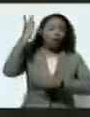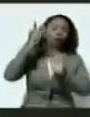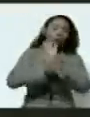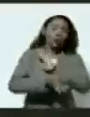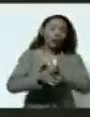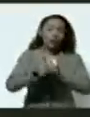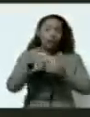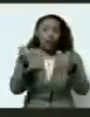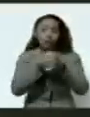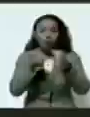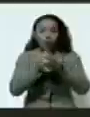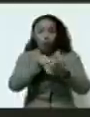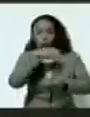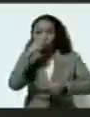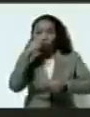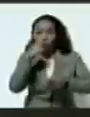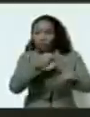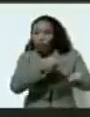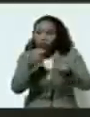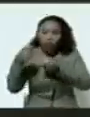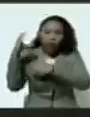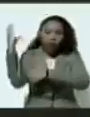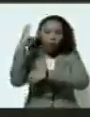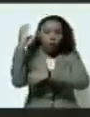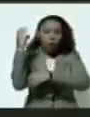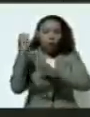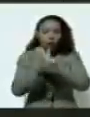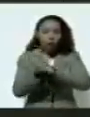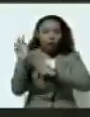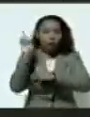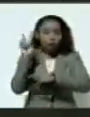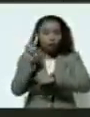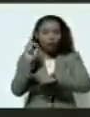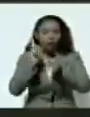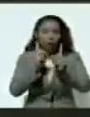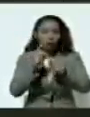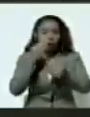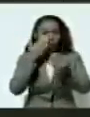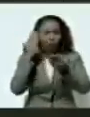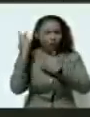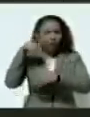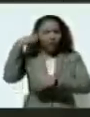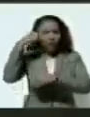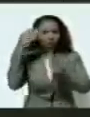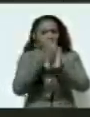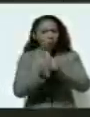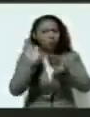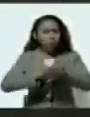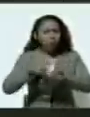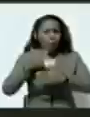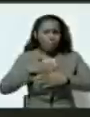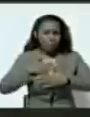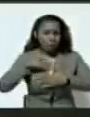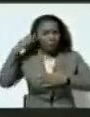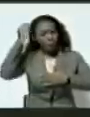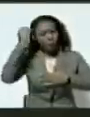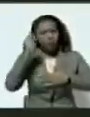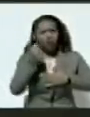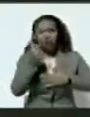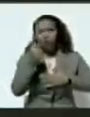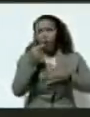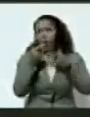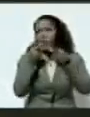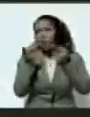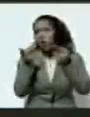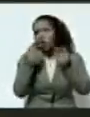narcotráfico colombiano y personeros del narcotráfico venezolano. Vamos a ver ese video porque es mi opinión, fue muy poco difundido